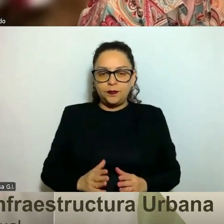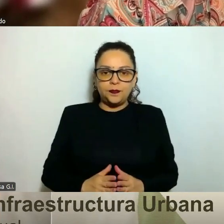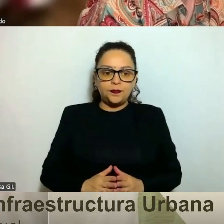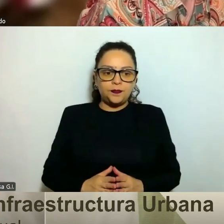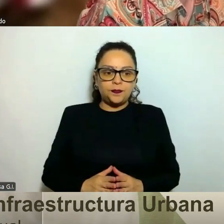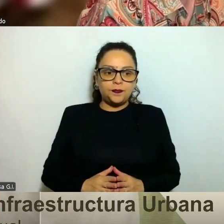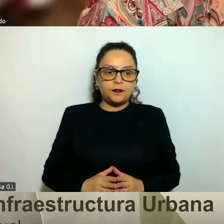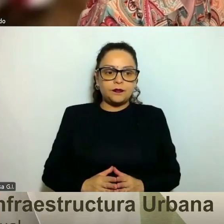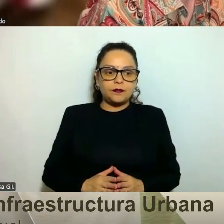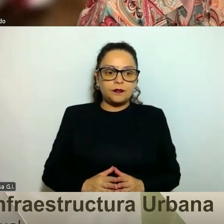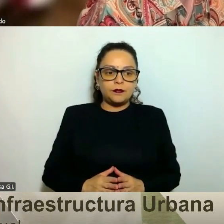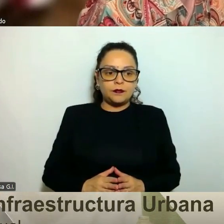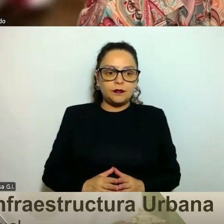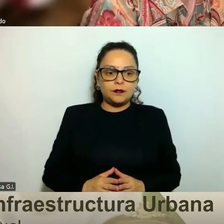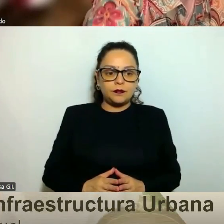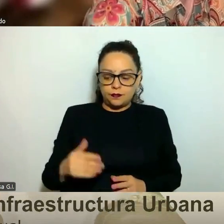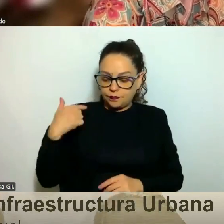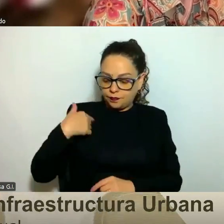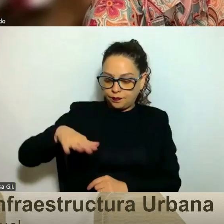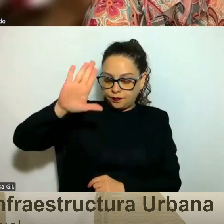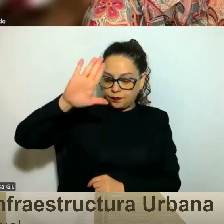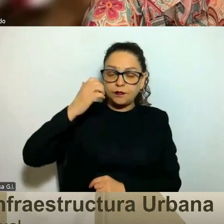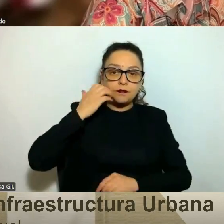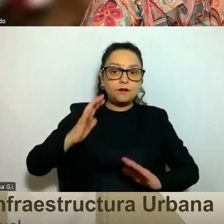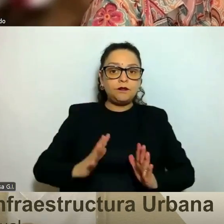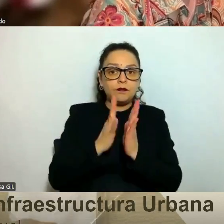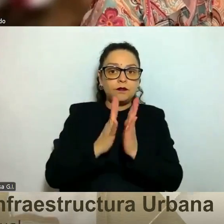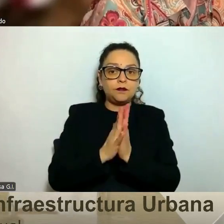Diputado presidente, si me permite hacer uso de la palabra.